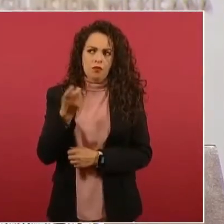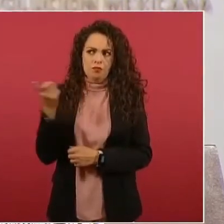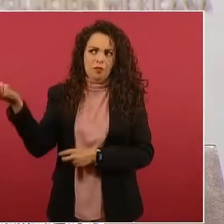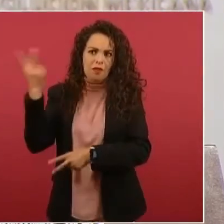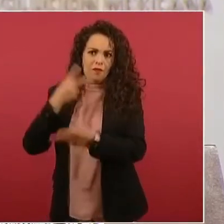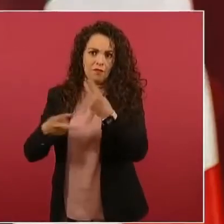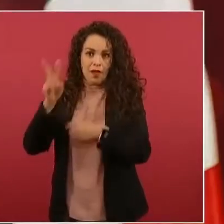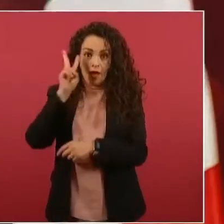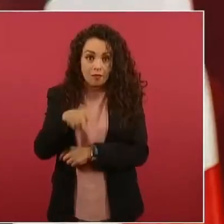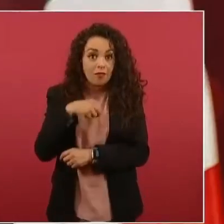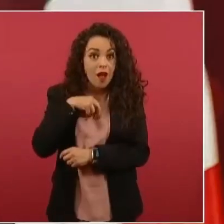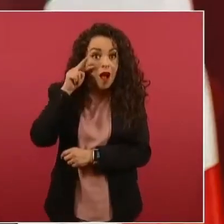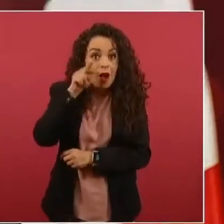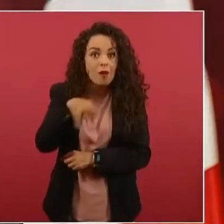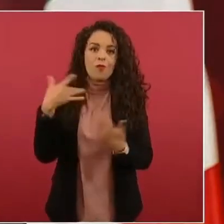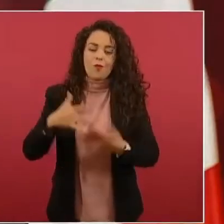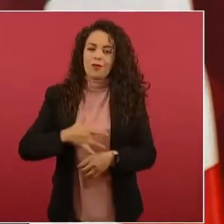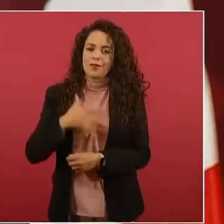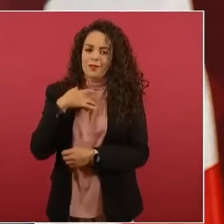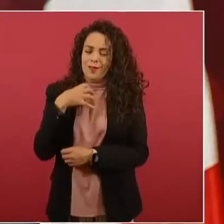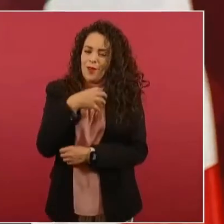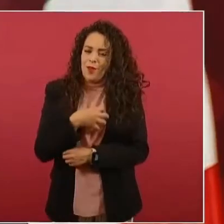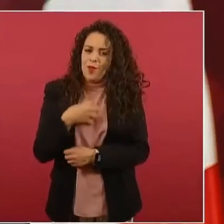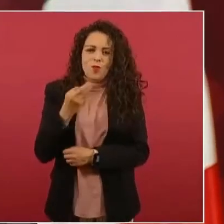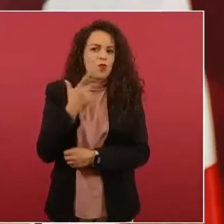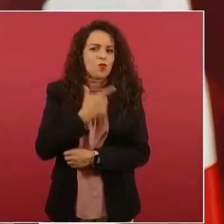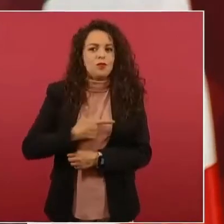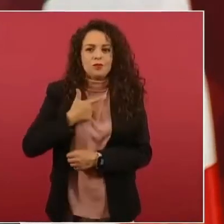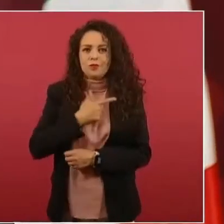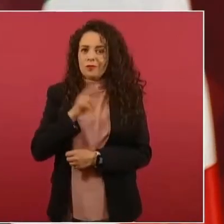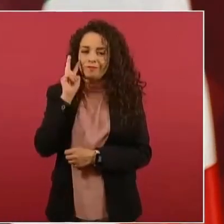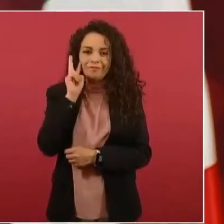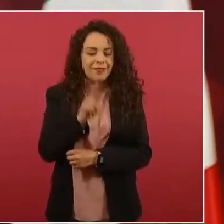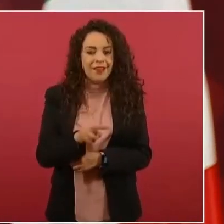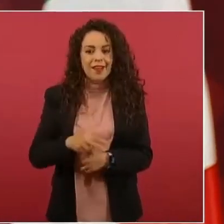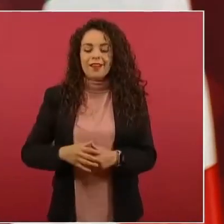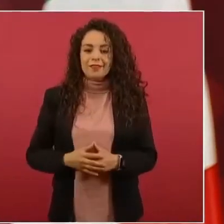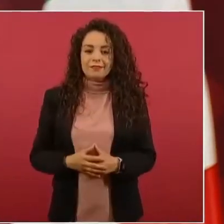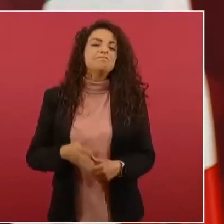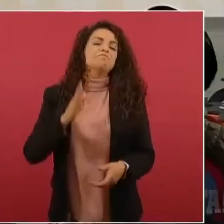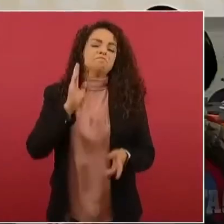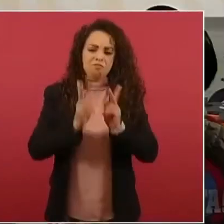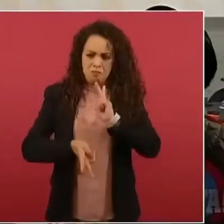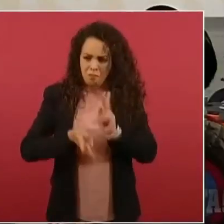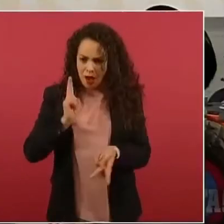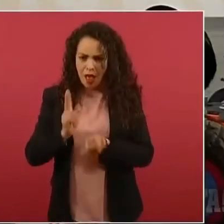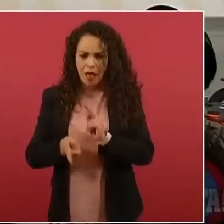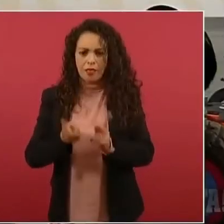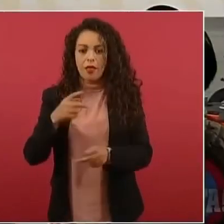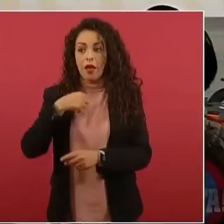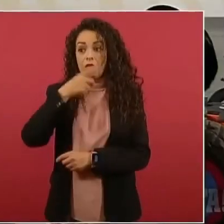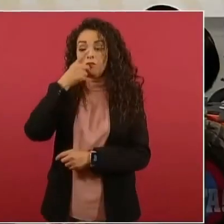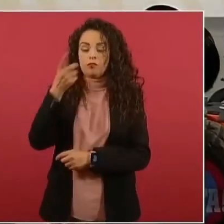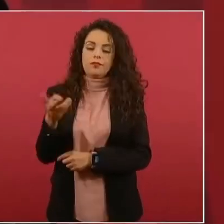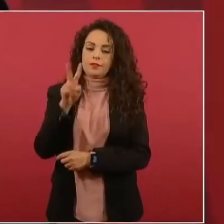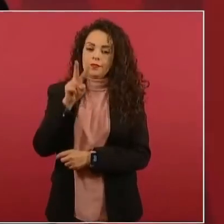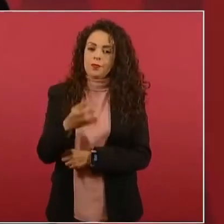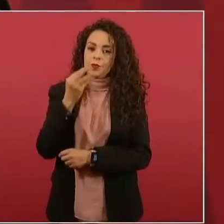verlo y pues platicamos lo felicité